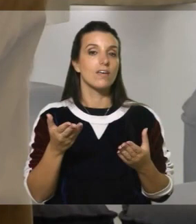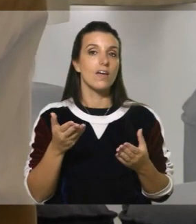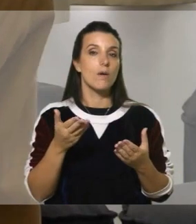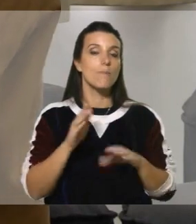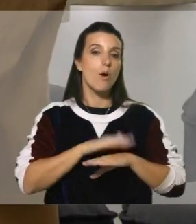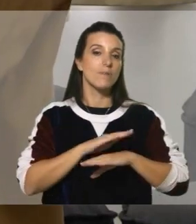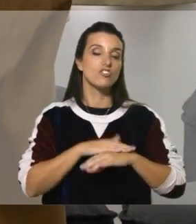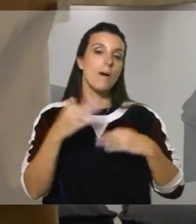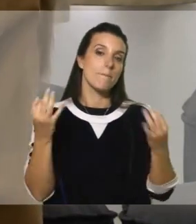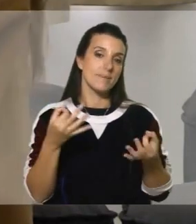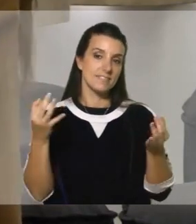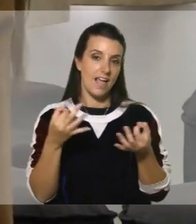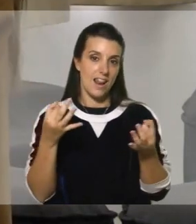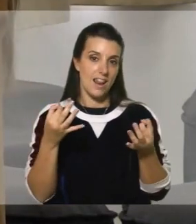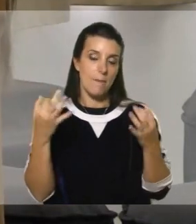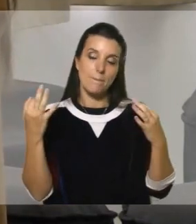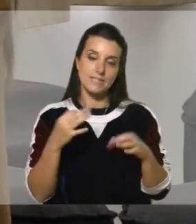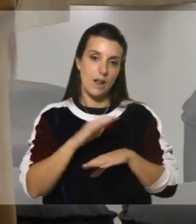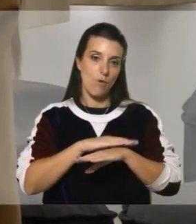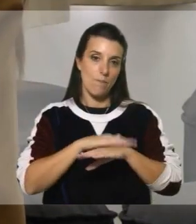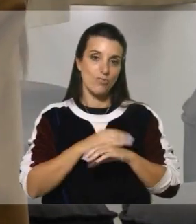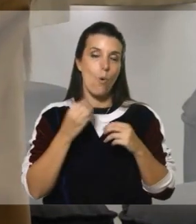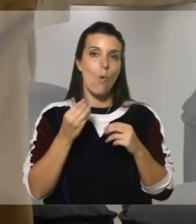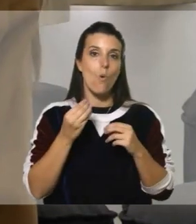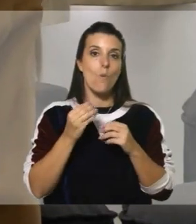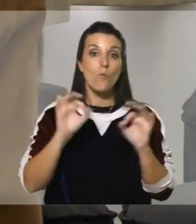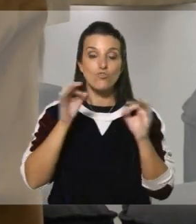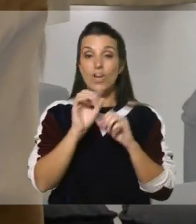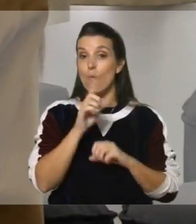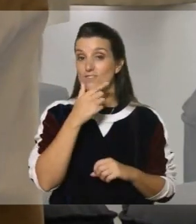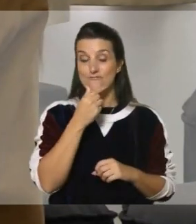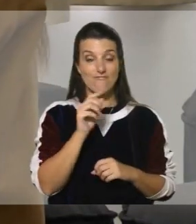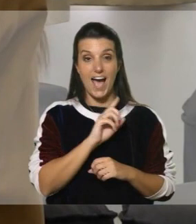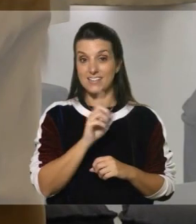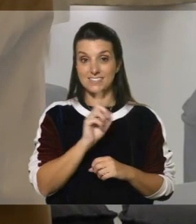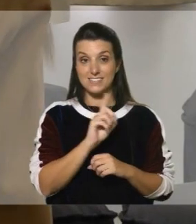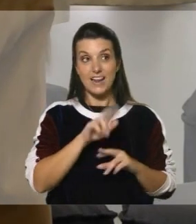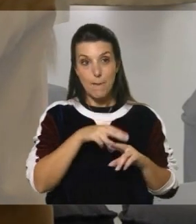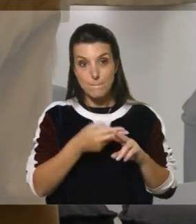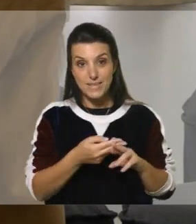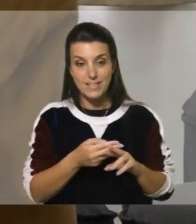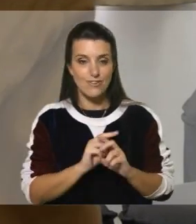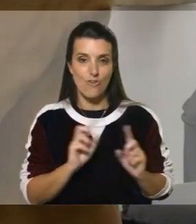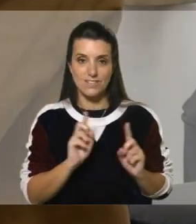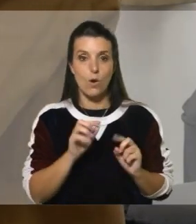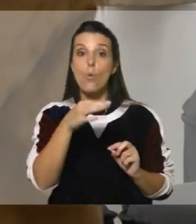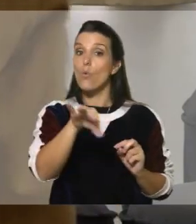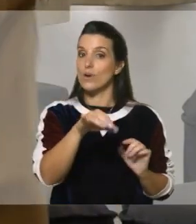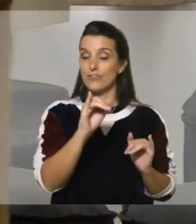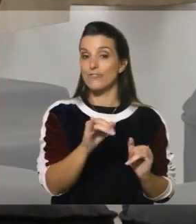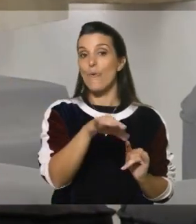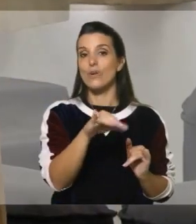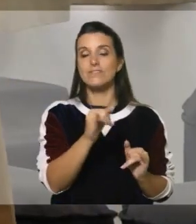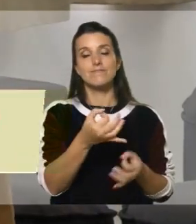un momento especial una una un concierto que no es fácil de que se revuelva a repetir no único sí